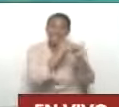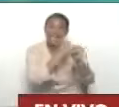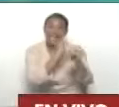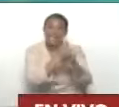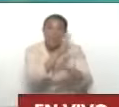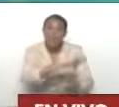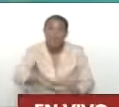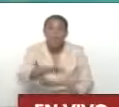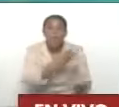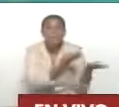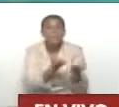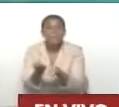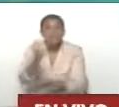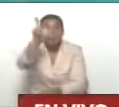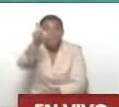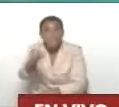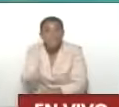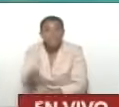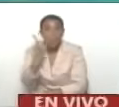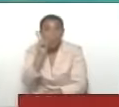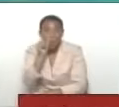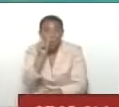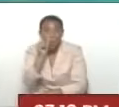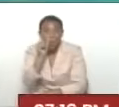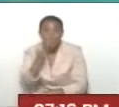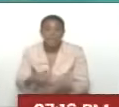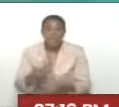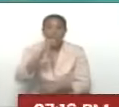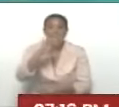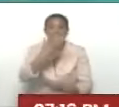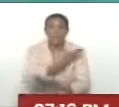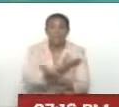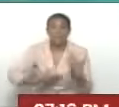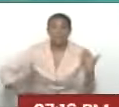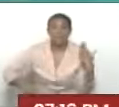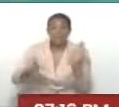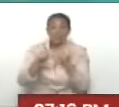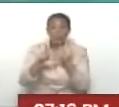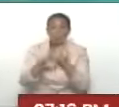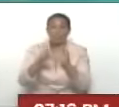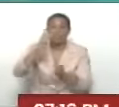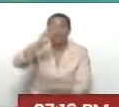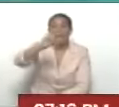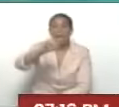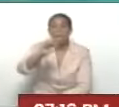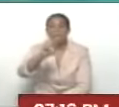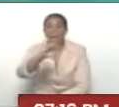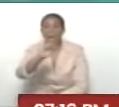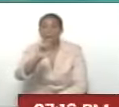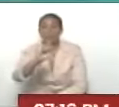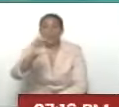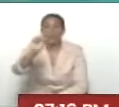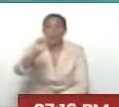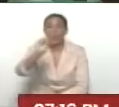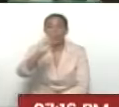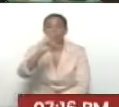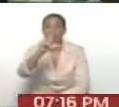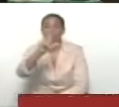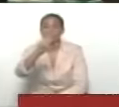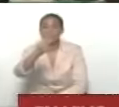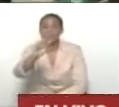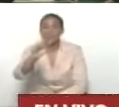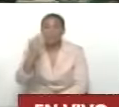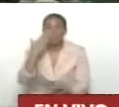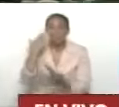tenemos como invitado al ex bachiller marginal Mario Silva. Vamos a Zona Digital.